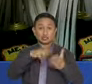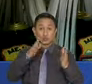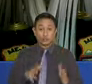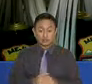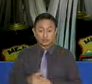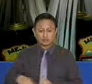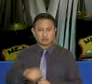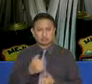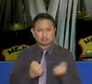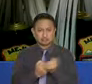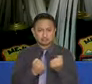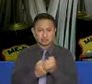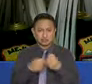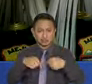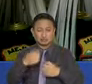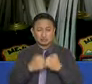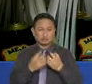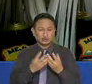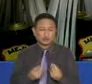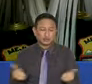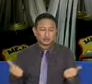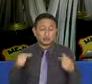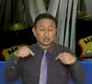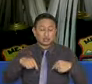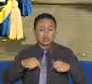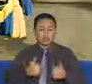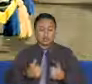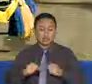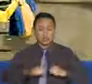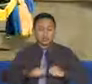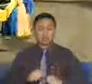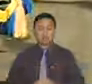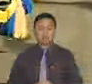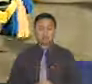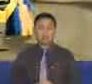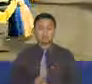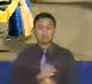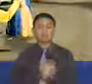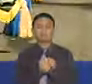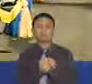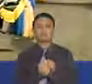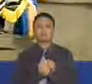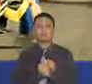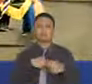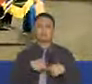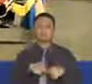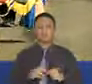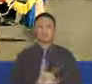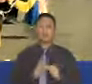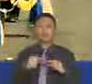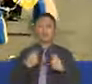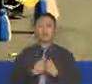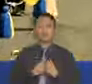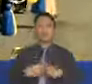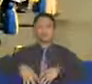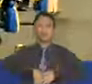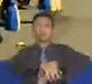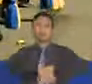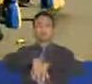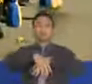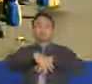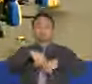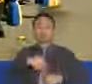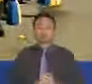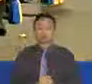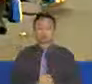de problemas o un tiempo que puedan utilizar en algo bueno el amor y la pasión que por la banda del Mejía los ha llevado incluso a formar